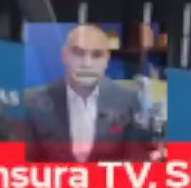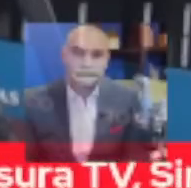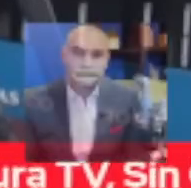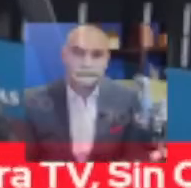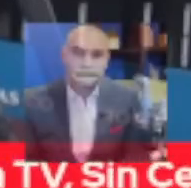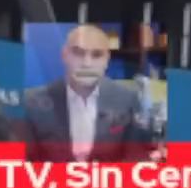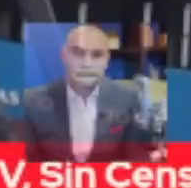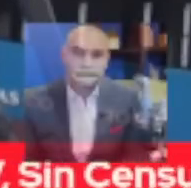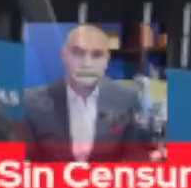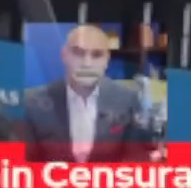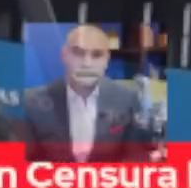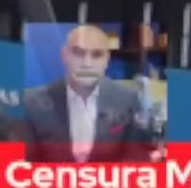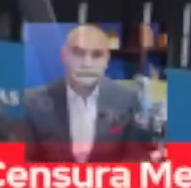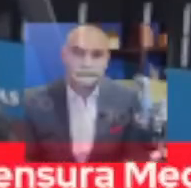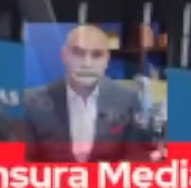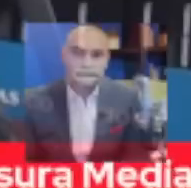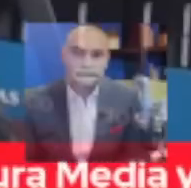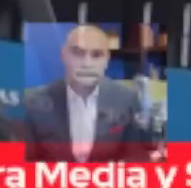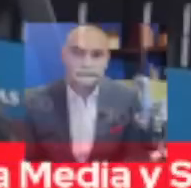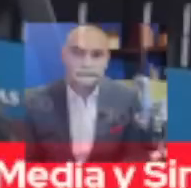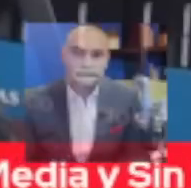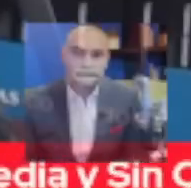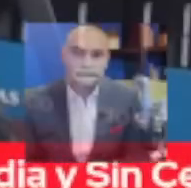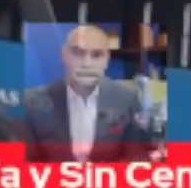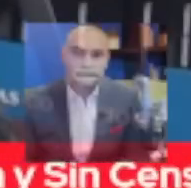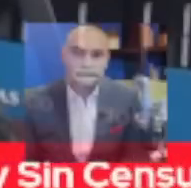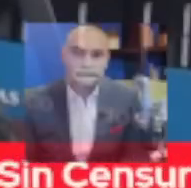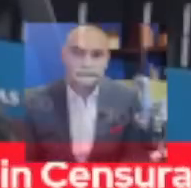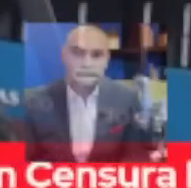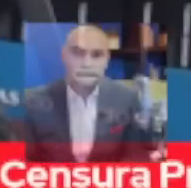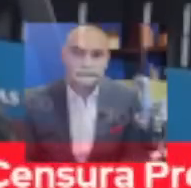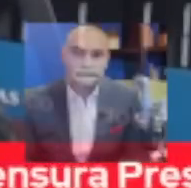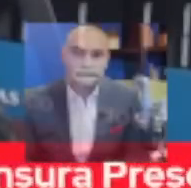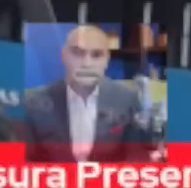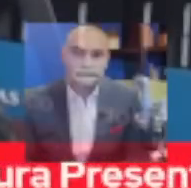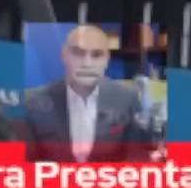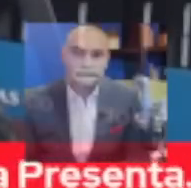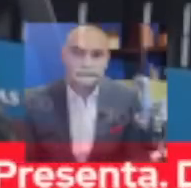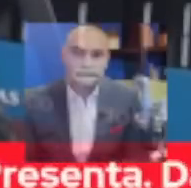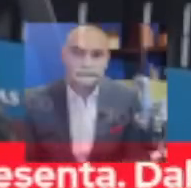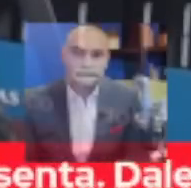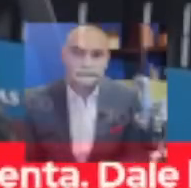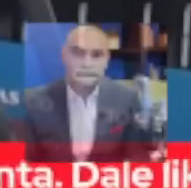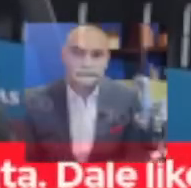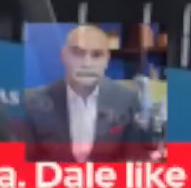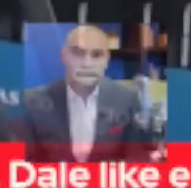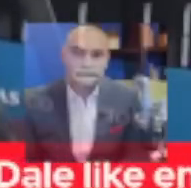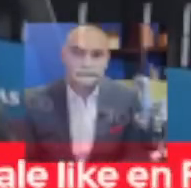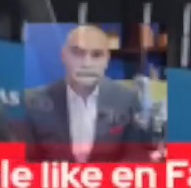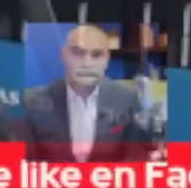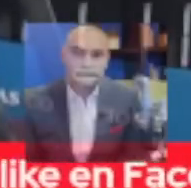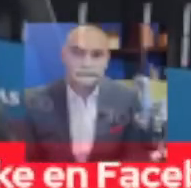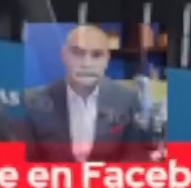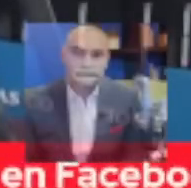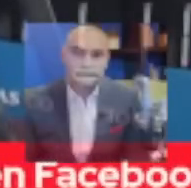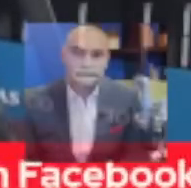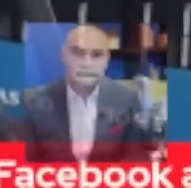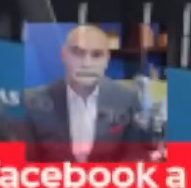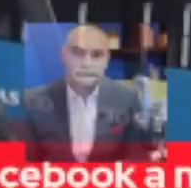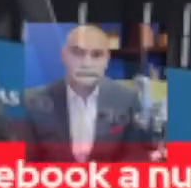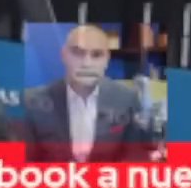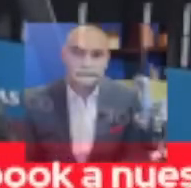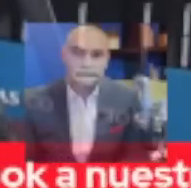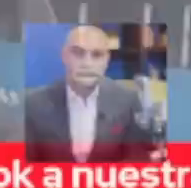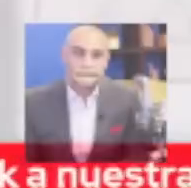pío. En El País, por ejemplo, no han publicado ni una palabra sobre el tema. Han callado como